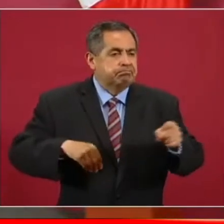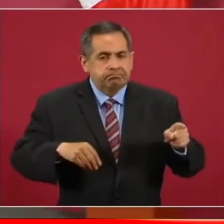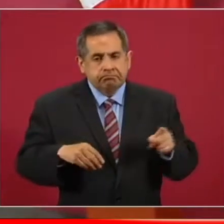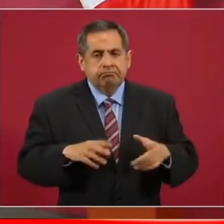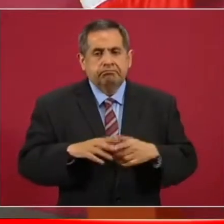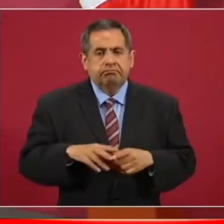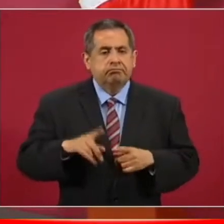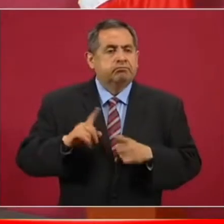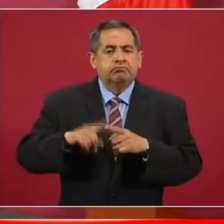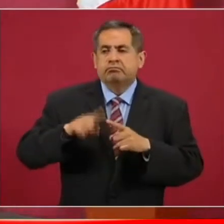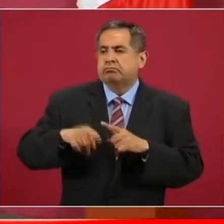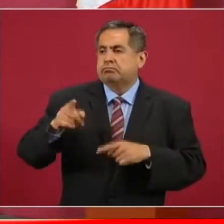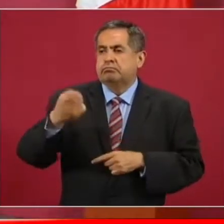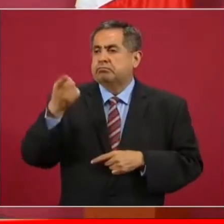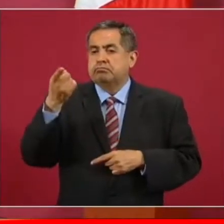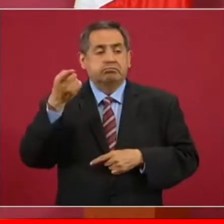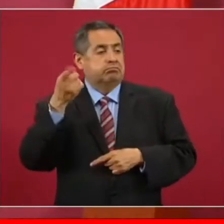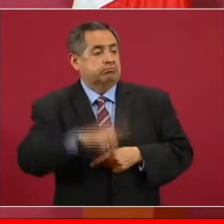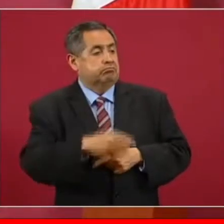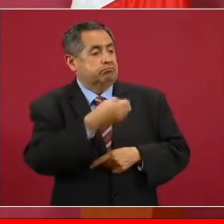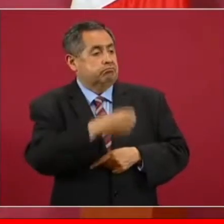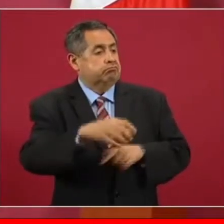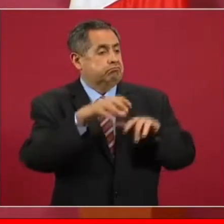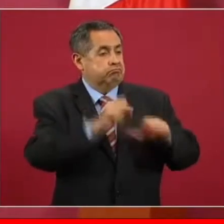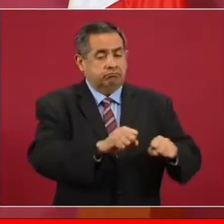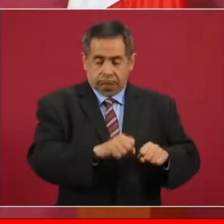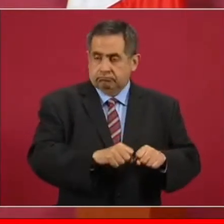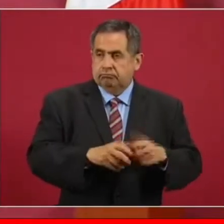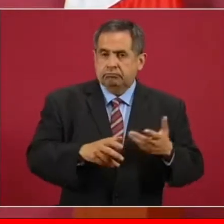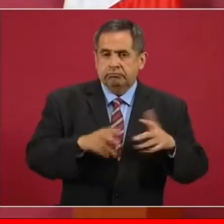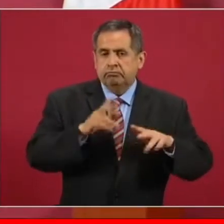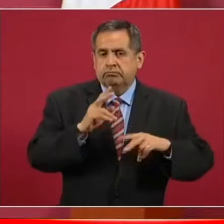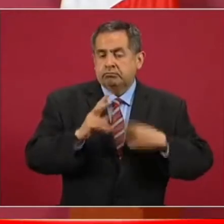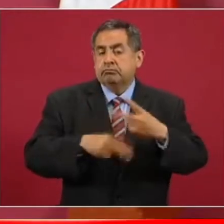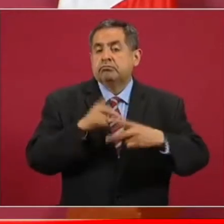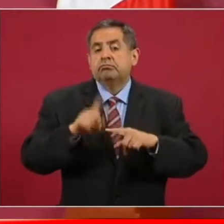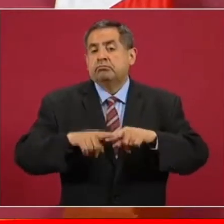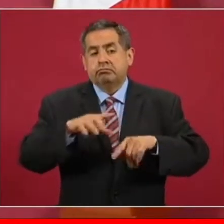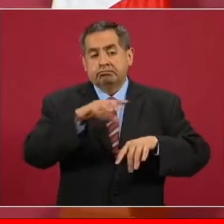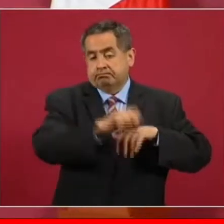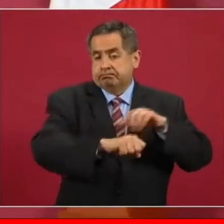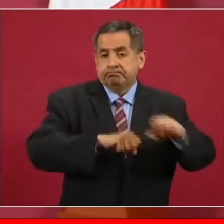las órdenes de aprehensión que están en curso,